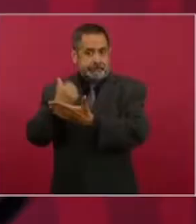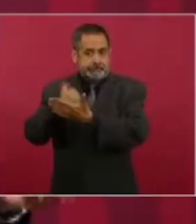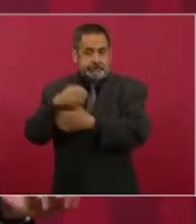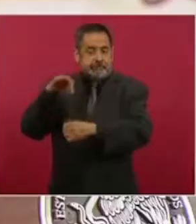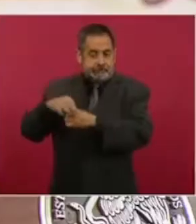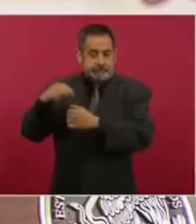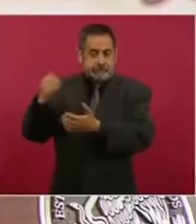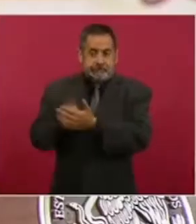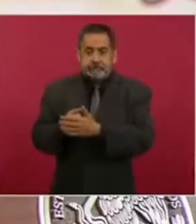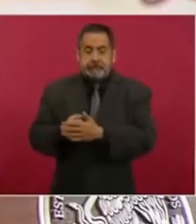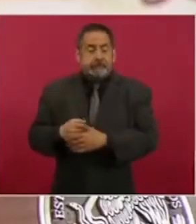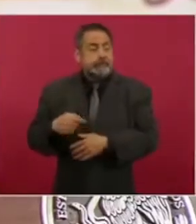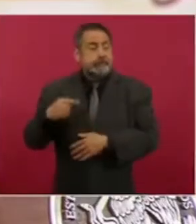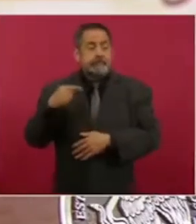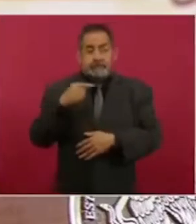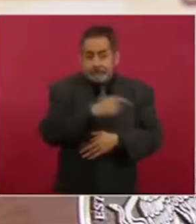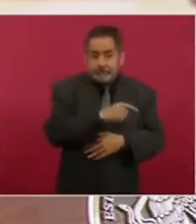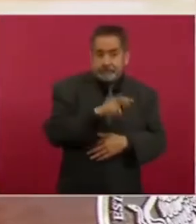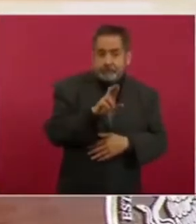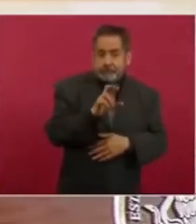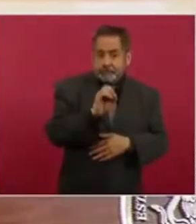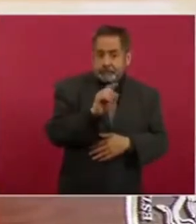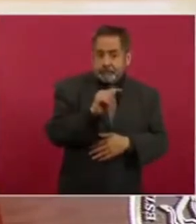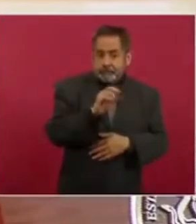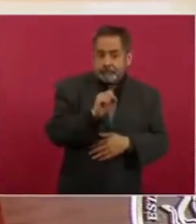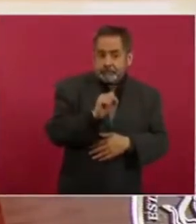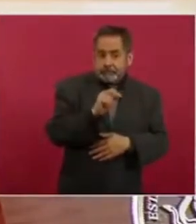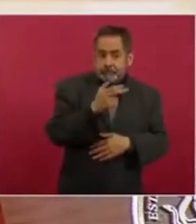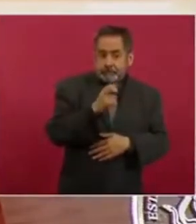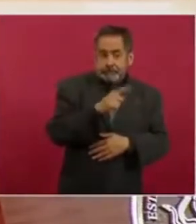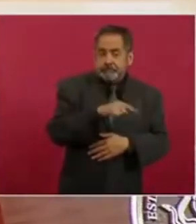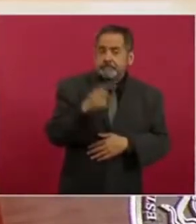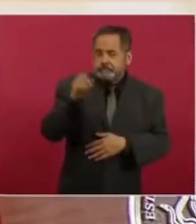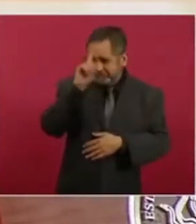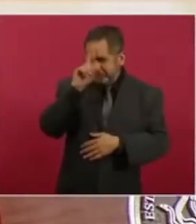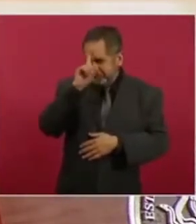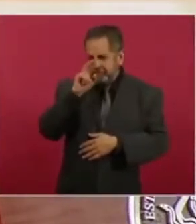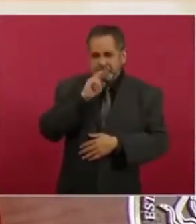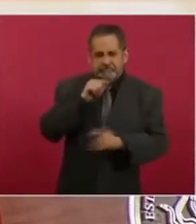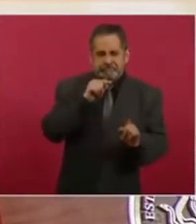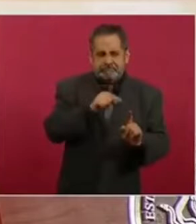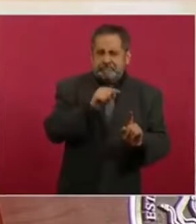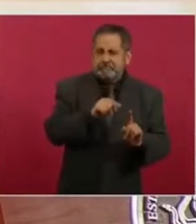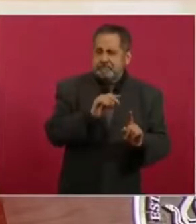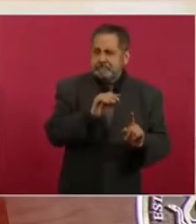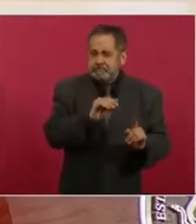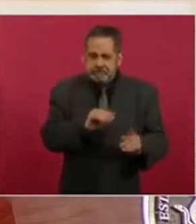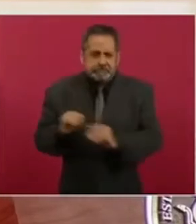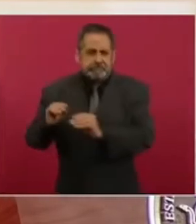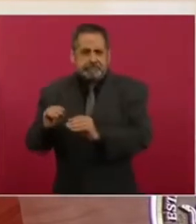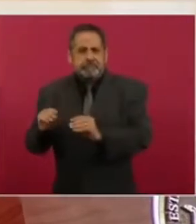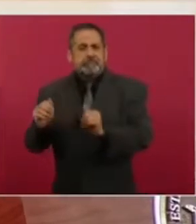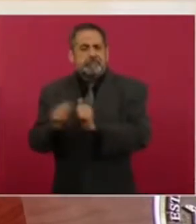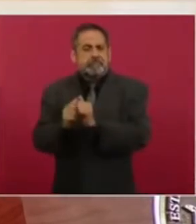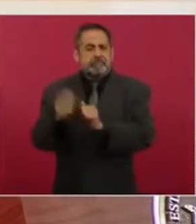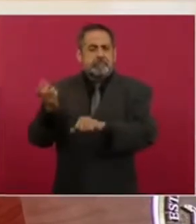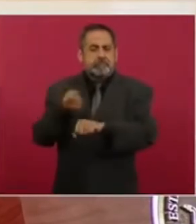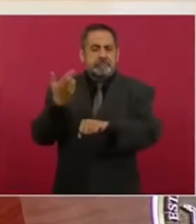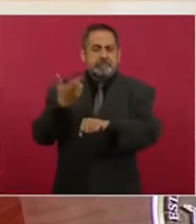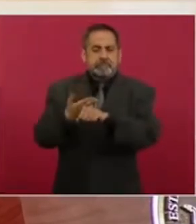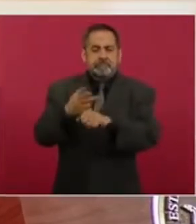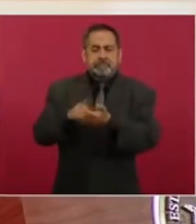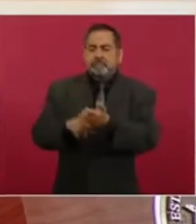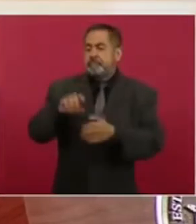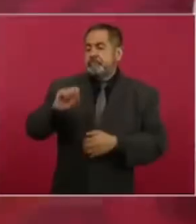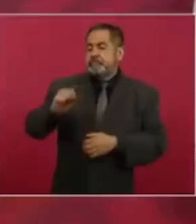y Roberto Hernández lo recomienda para que actuara como secretario de Hacienda.